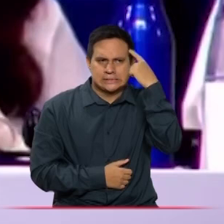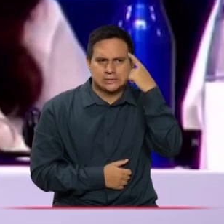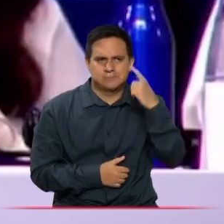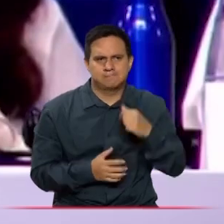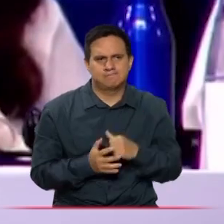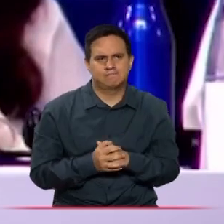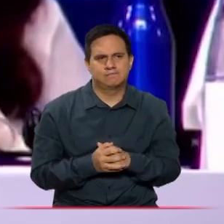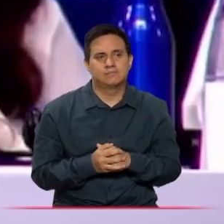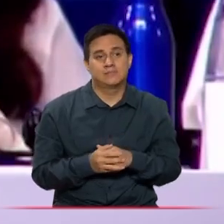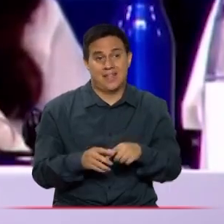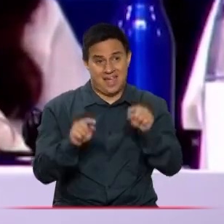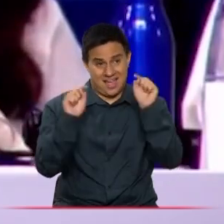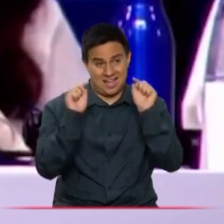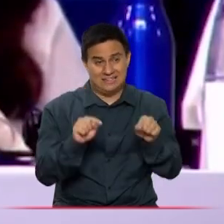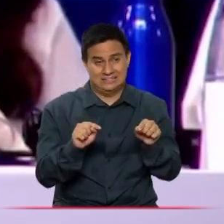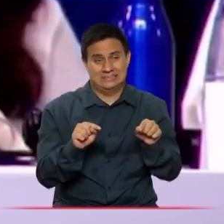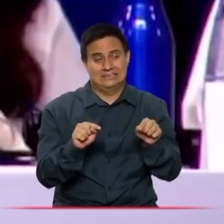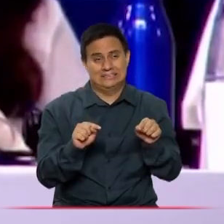this has been,